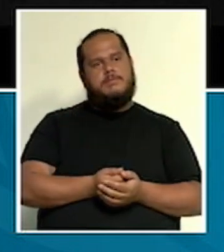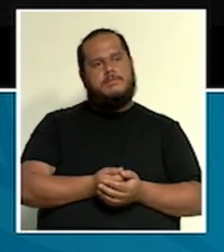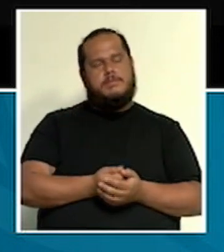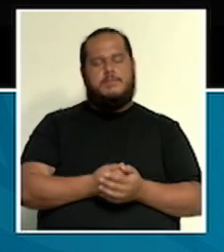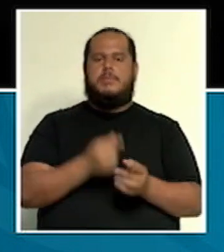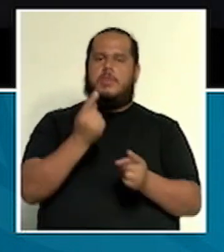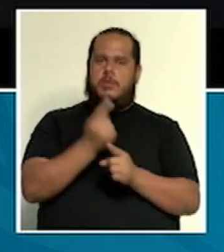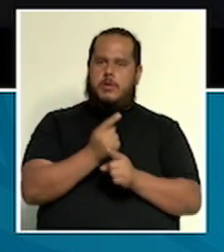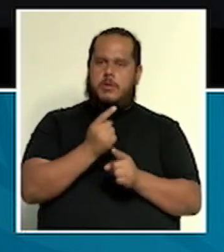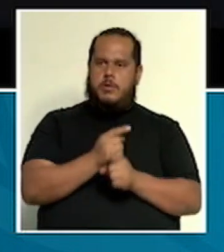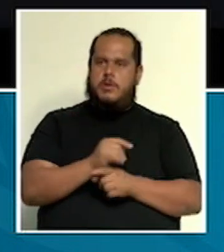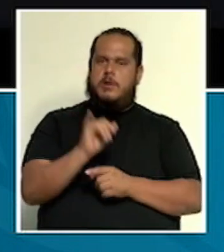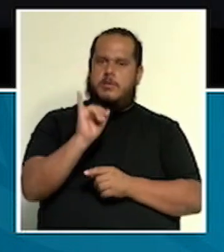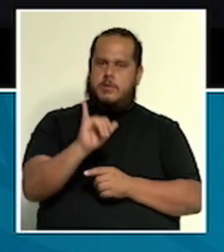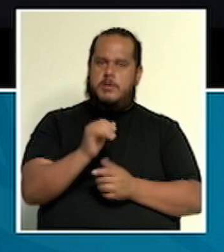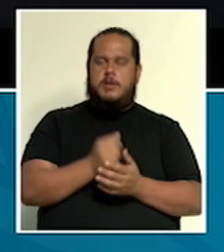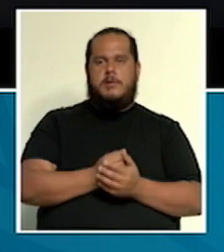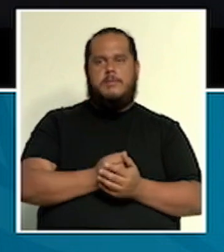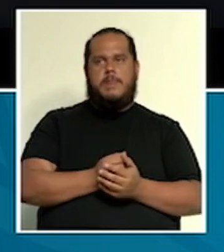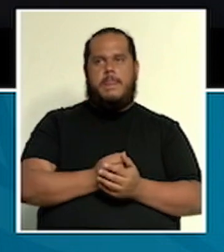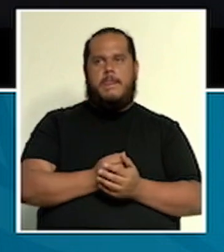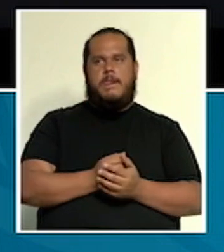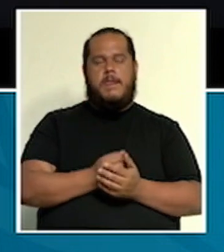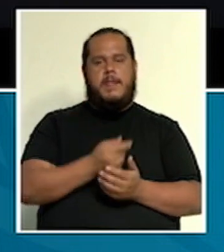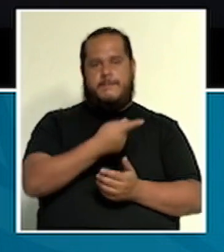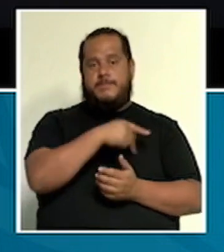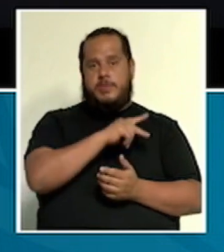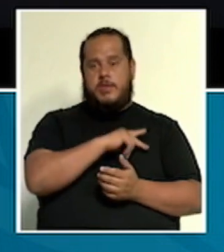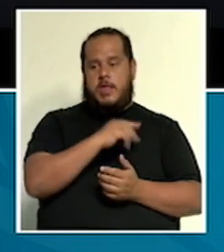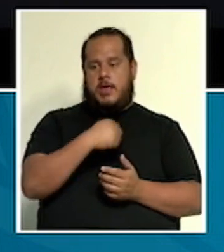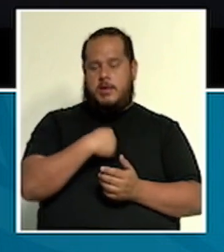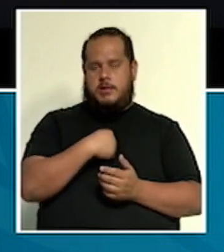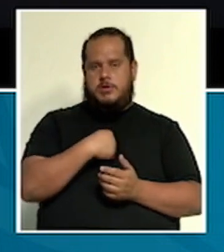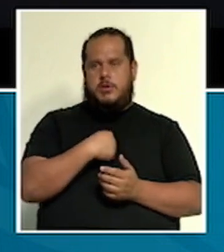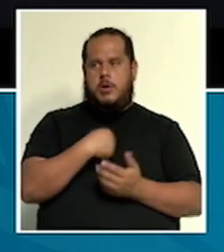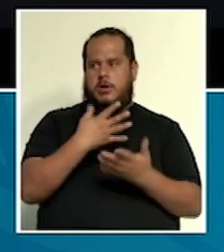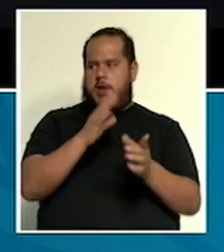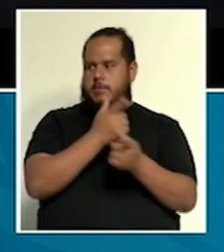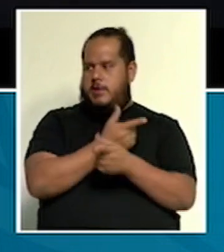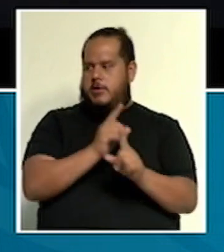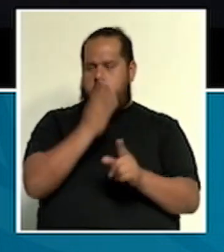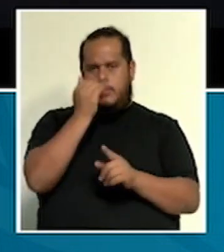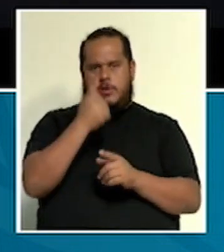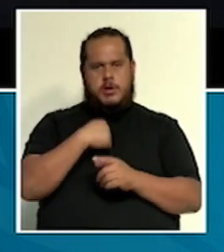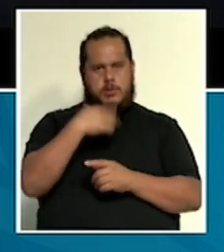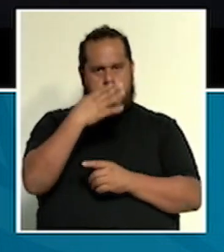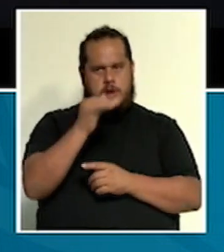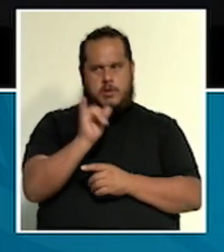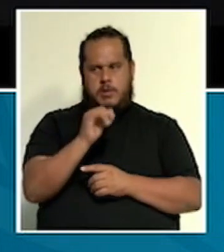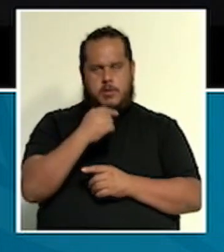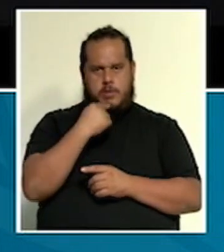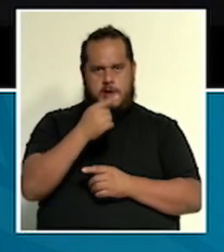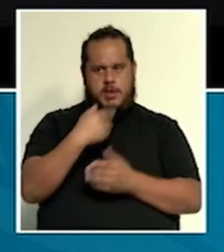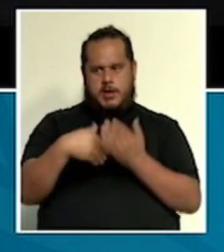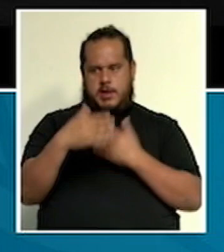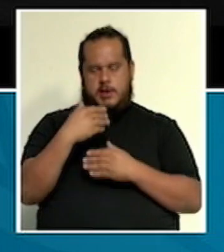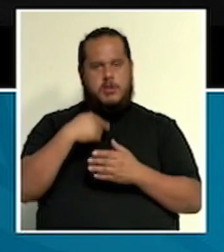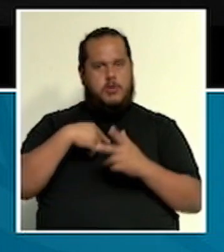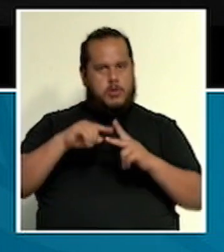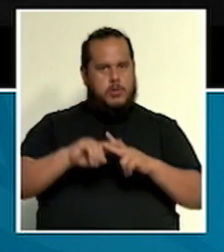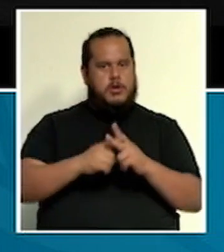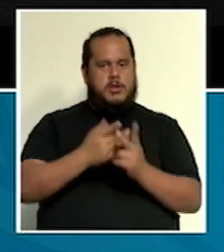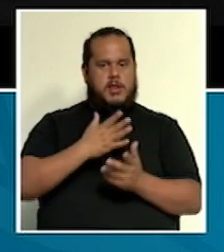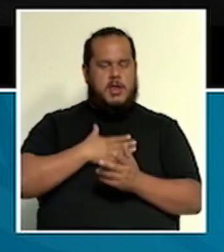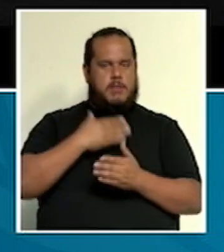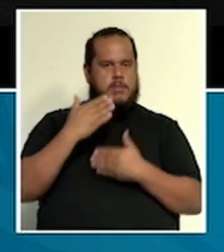Así es. En lo personal yo me he liberado porque creo que, como le comentaba antes, comencé mi